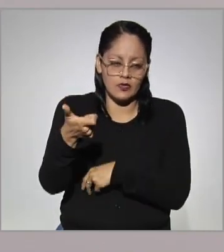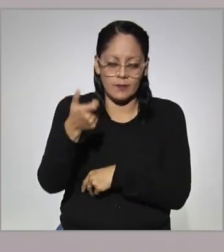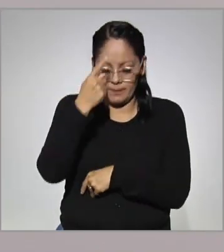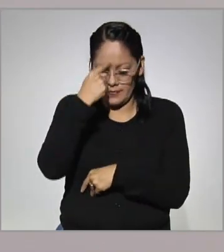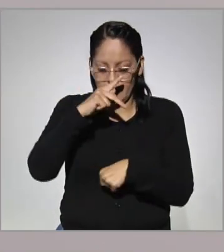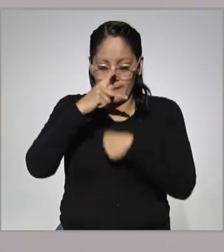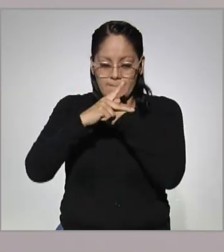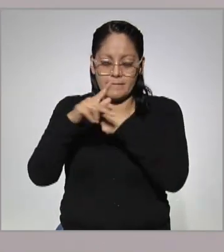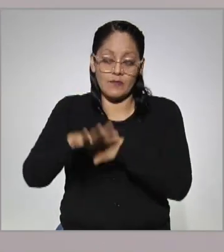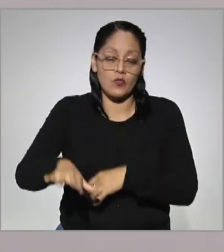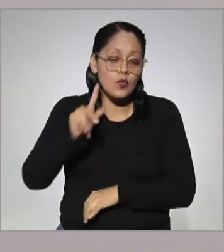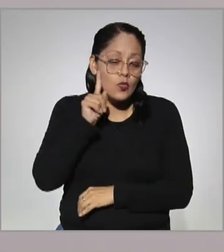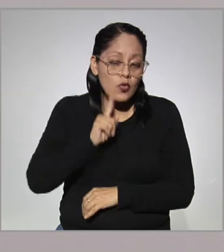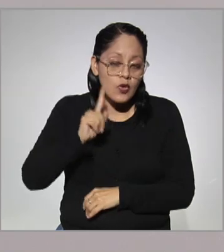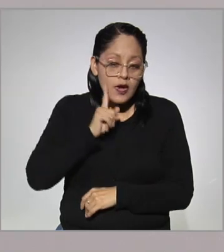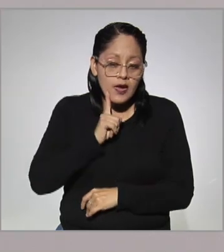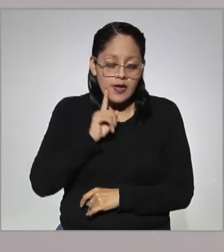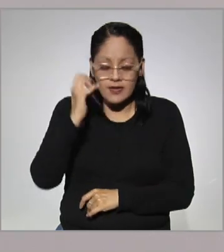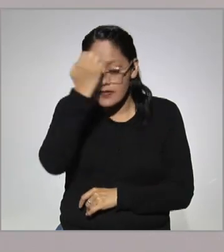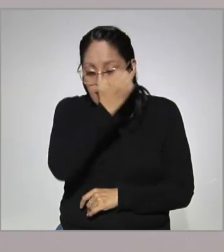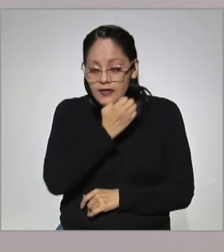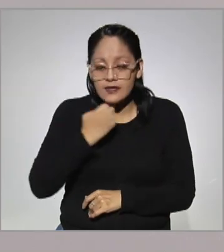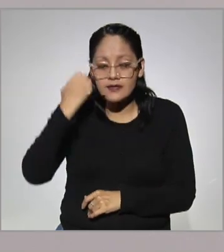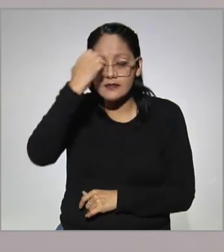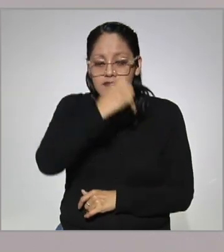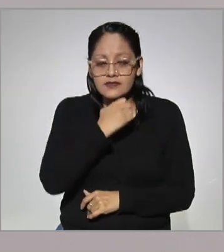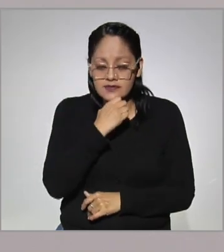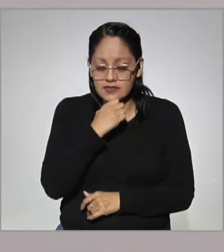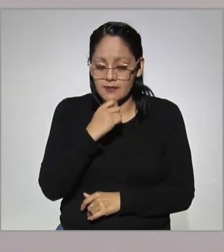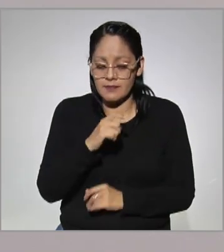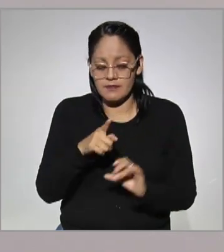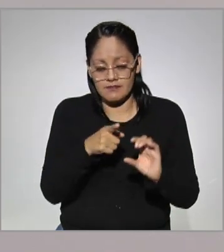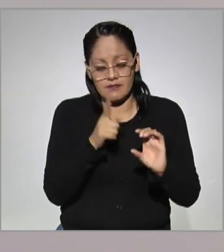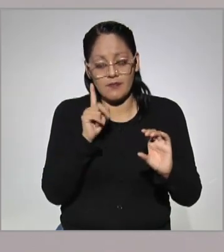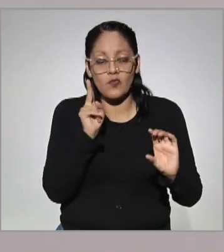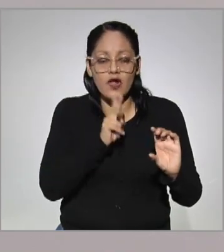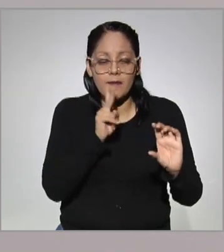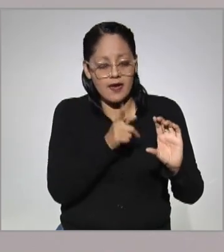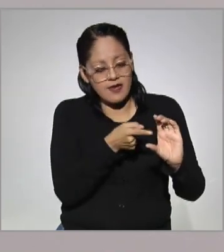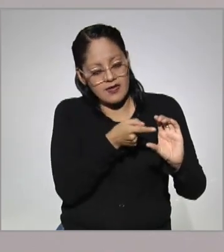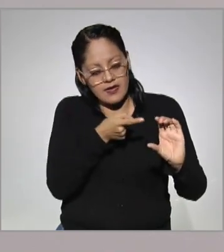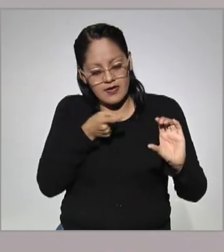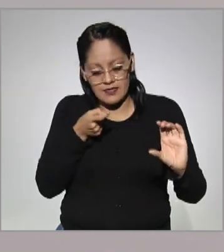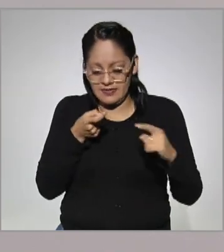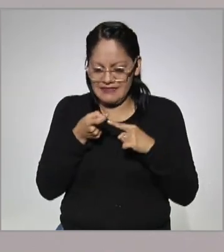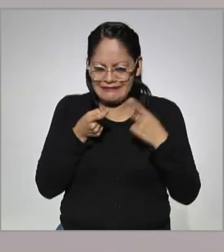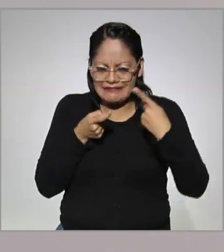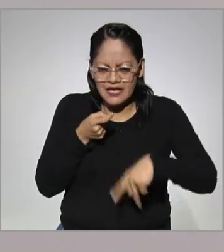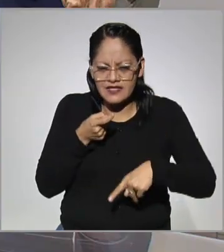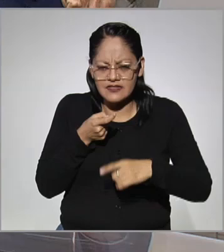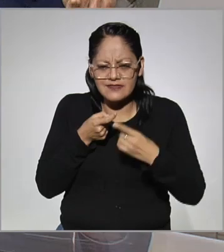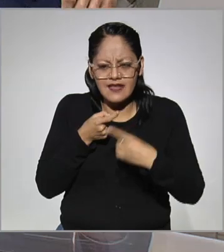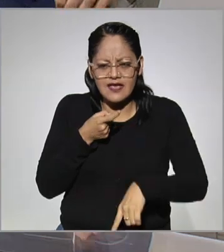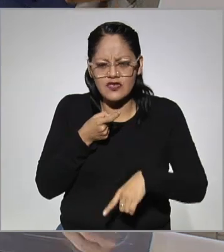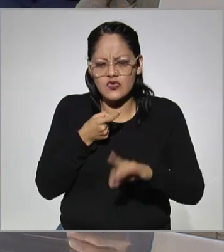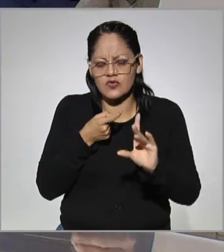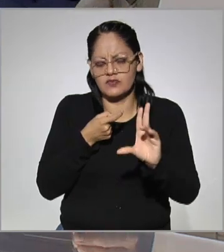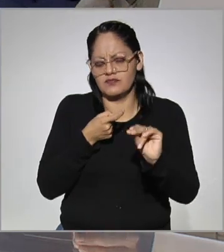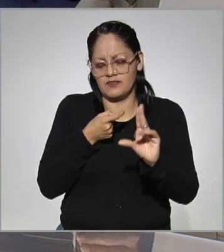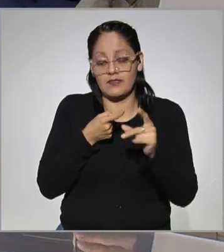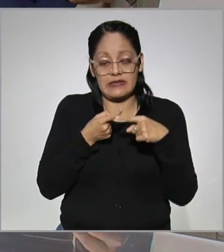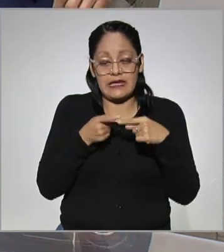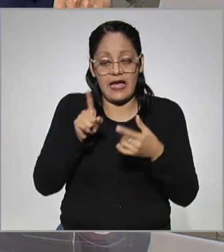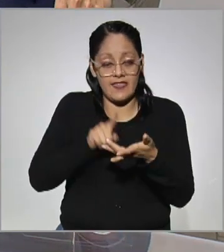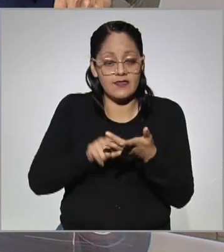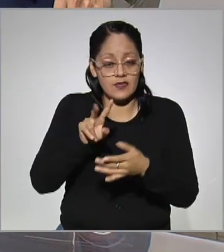¿no? Una mujer que se hace un Papa Nicolau a los 70 años, ¿le va a hacer daño? No, no le va a hacer daño. Seguramente puede ser que tenga virus de papiloma, sí, se